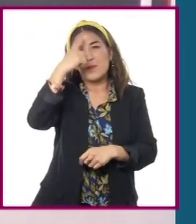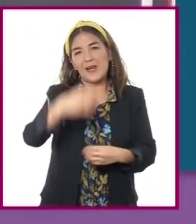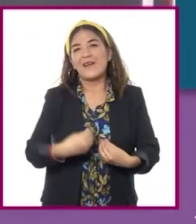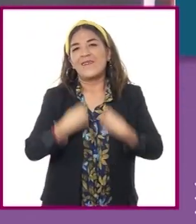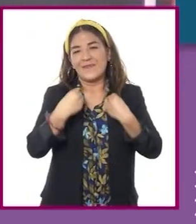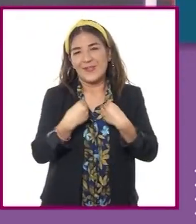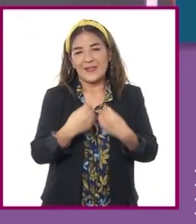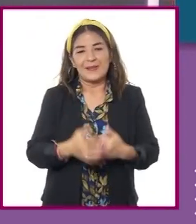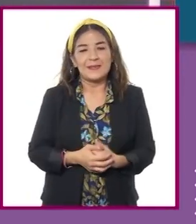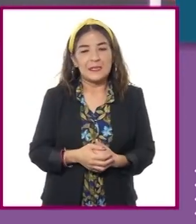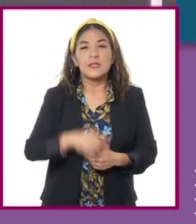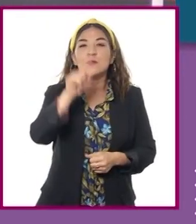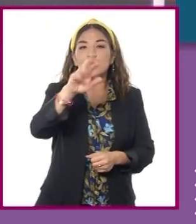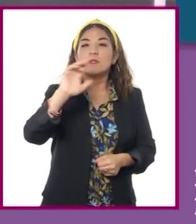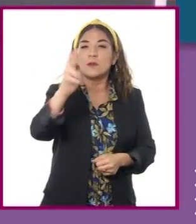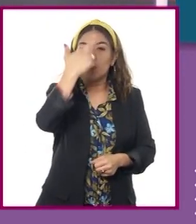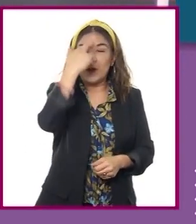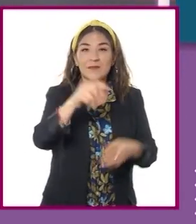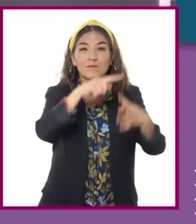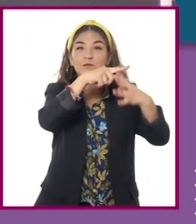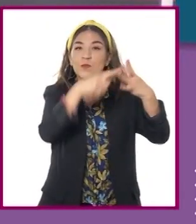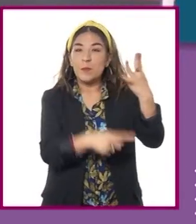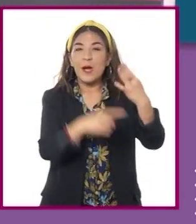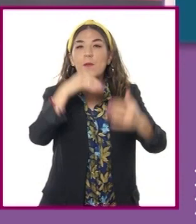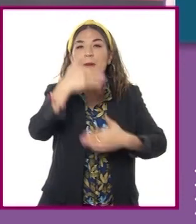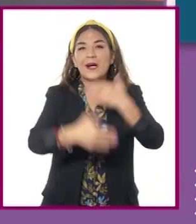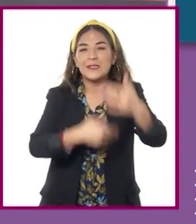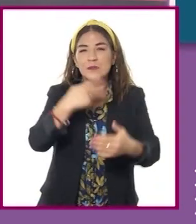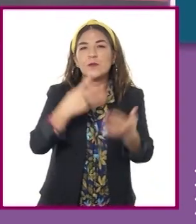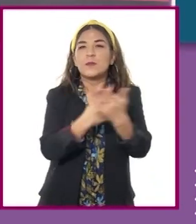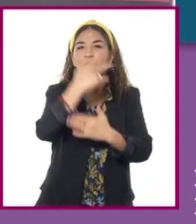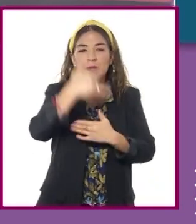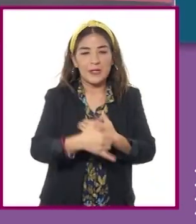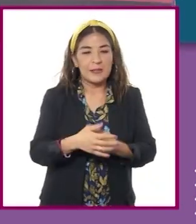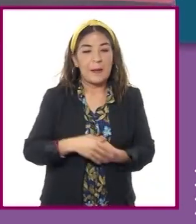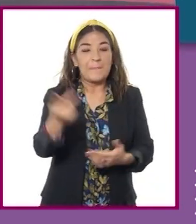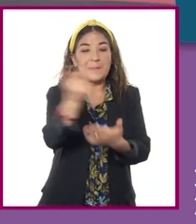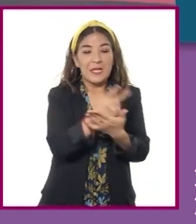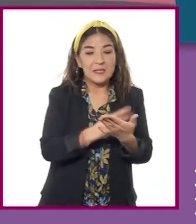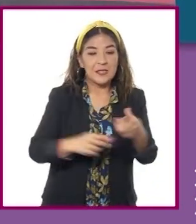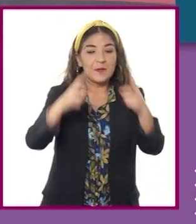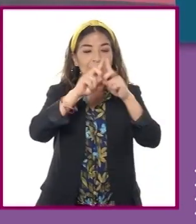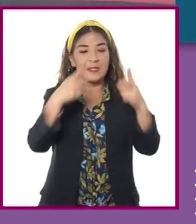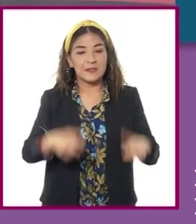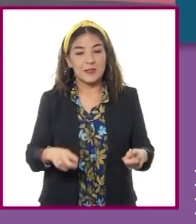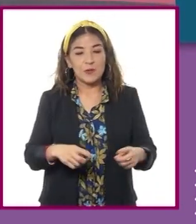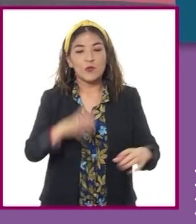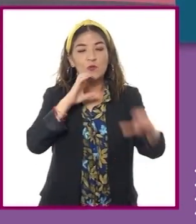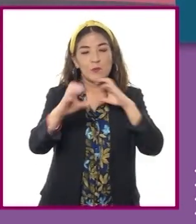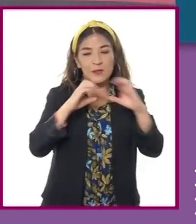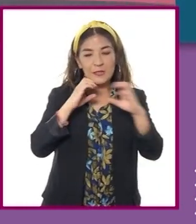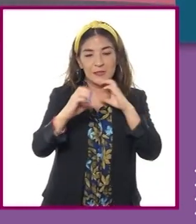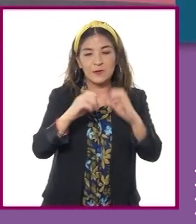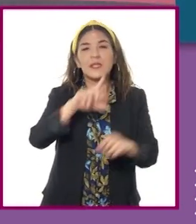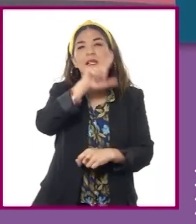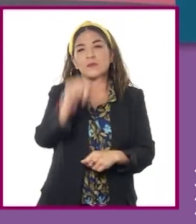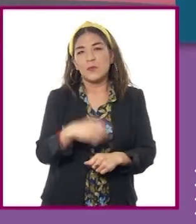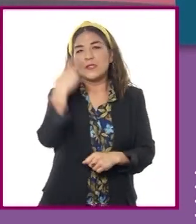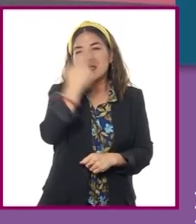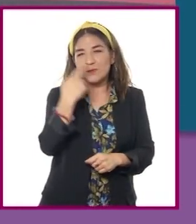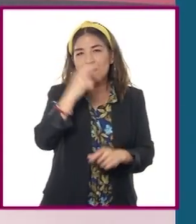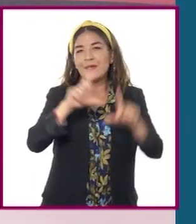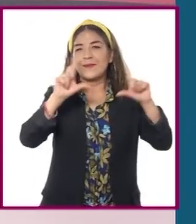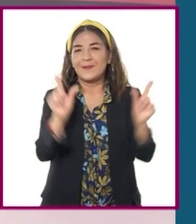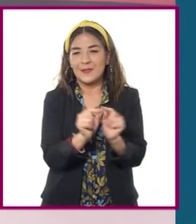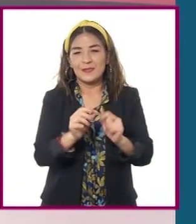diaria. Recuerden los 4 pasos de un proyecto: planeación, desarrollo, comunicación y